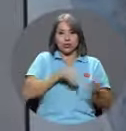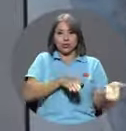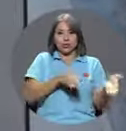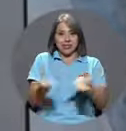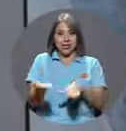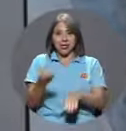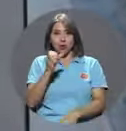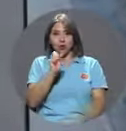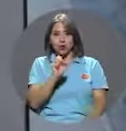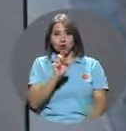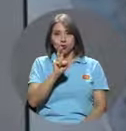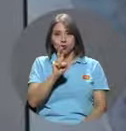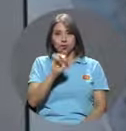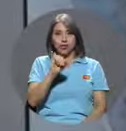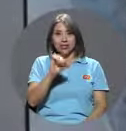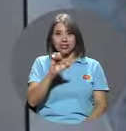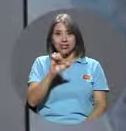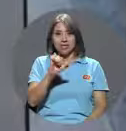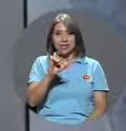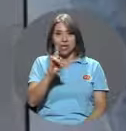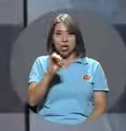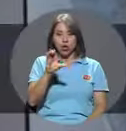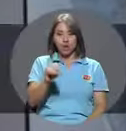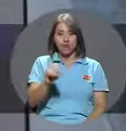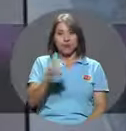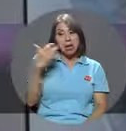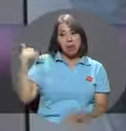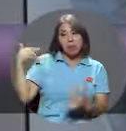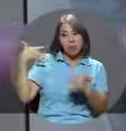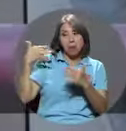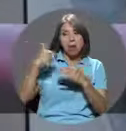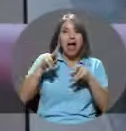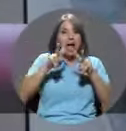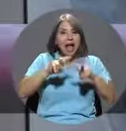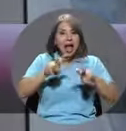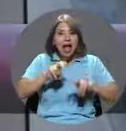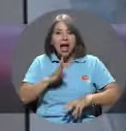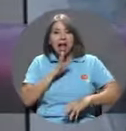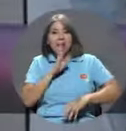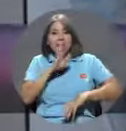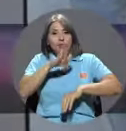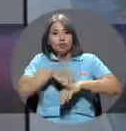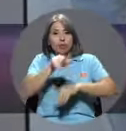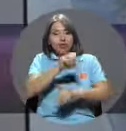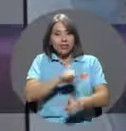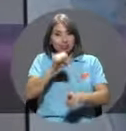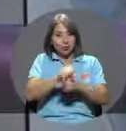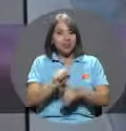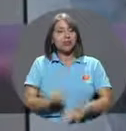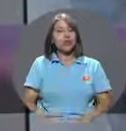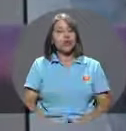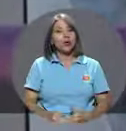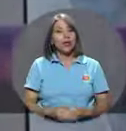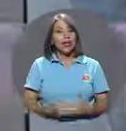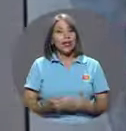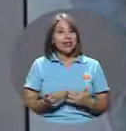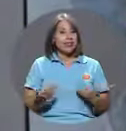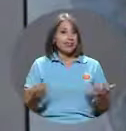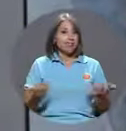hemos visto, ¿verdad?, a lo largo del programa, hemos analizado esta situación y un poco, ¿verdad?,